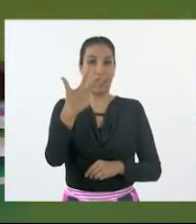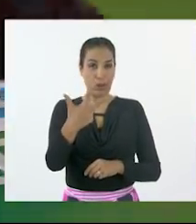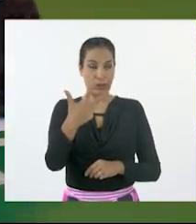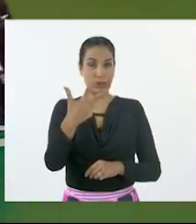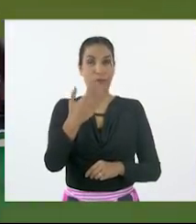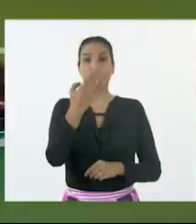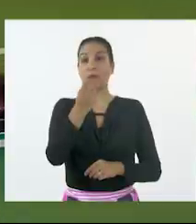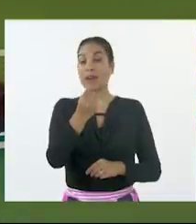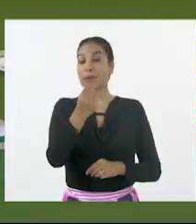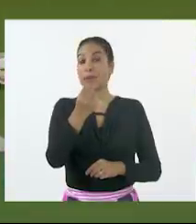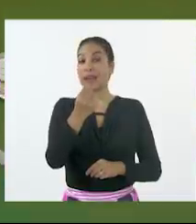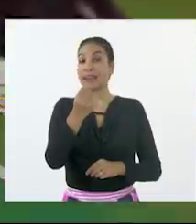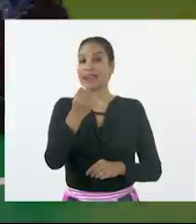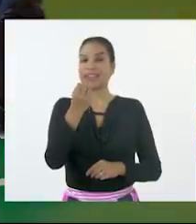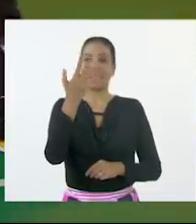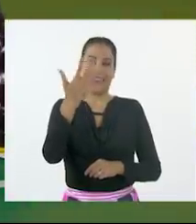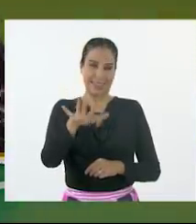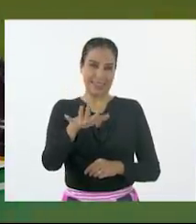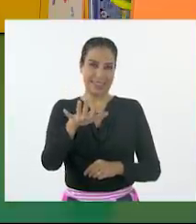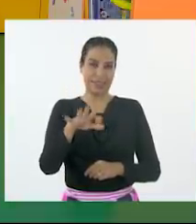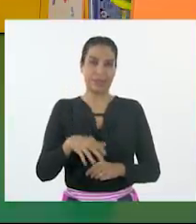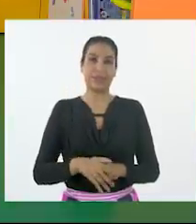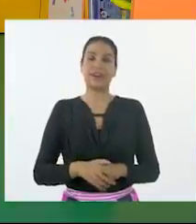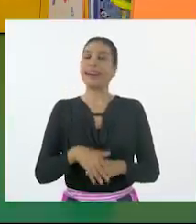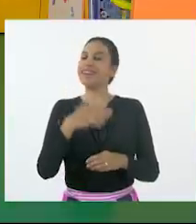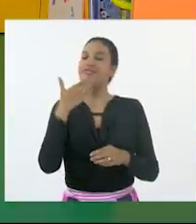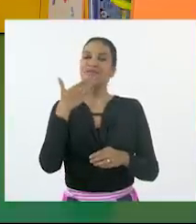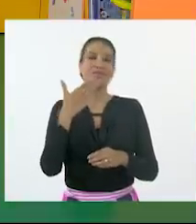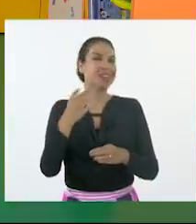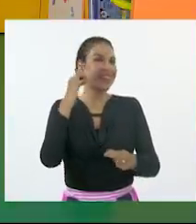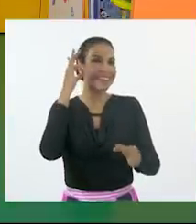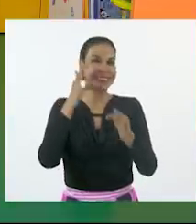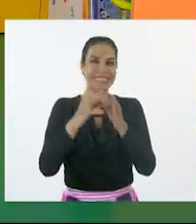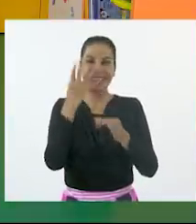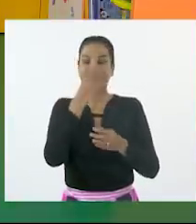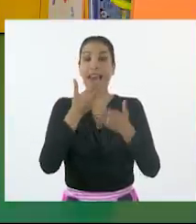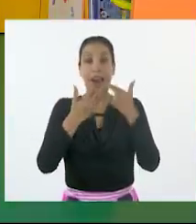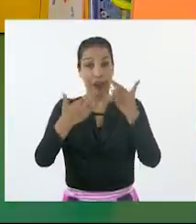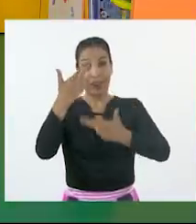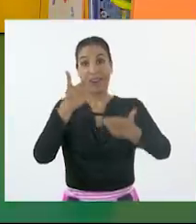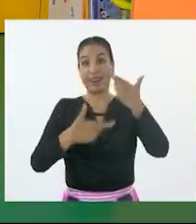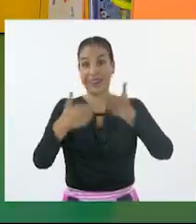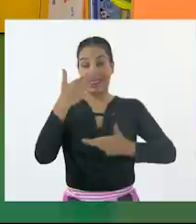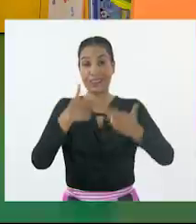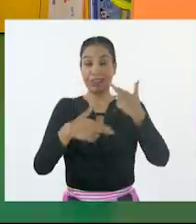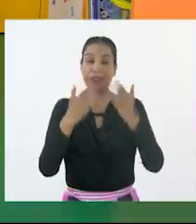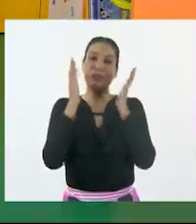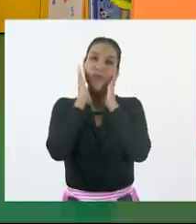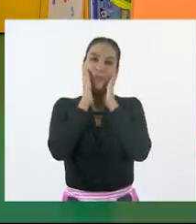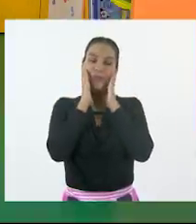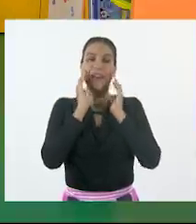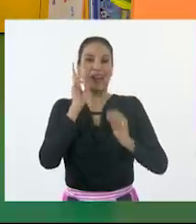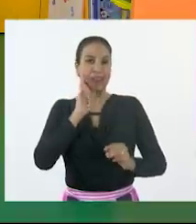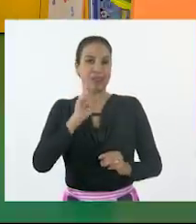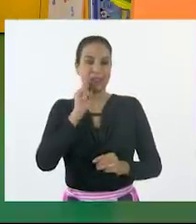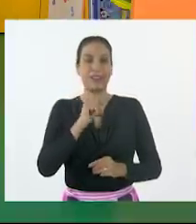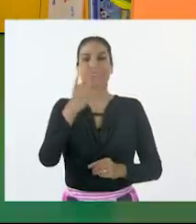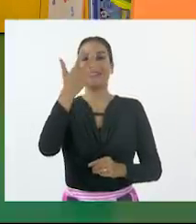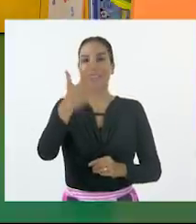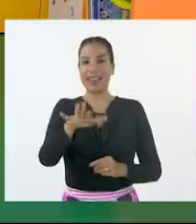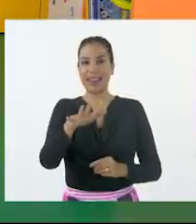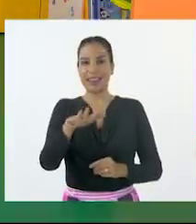8, 9, 10. ¡Excelente! Ahora de regreso. A ver.